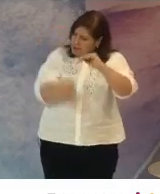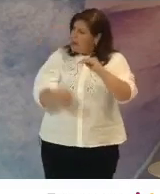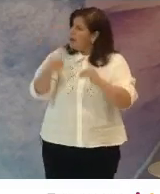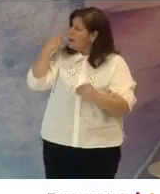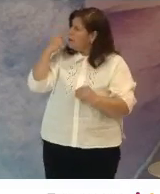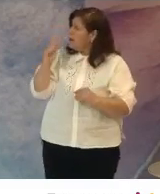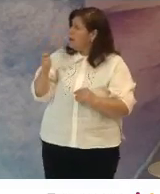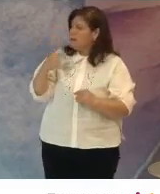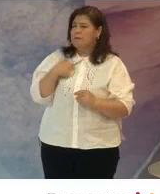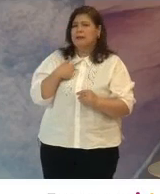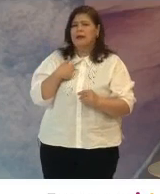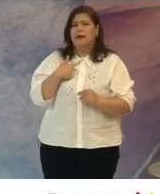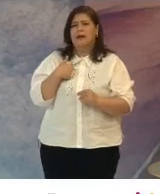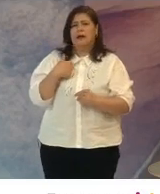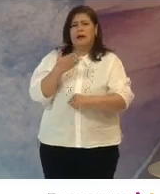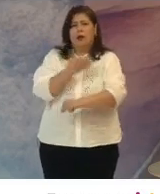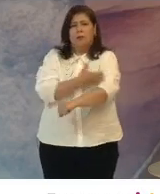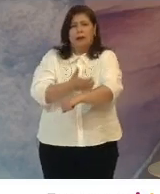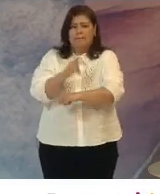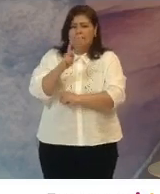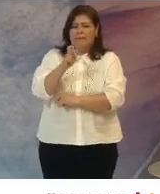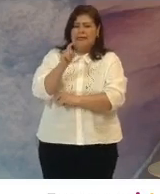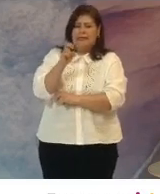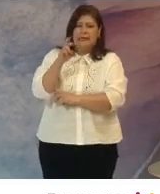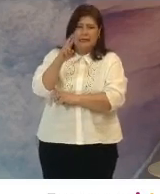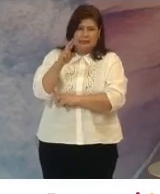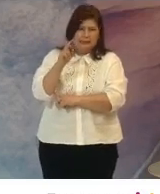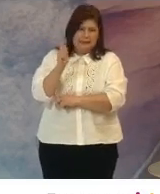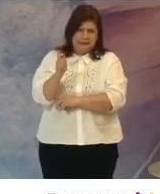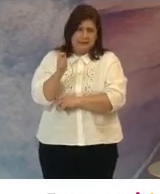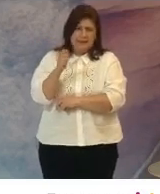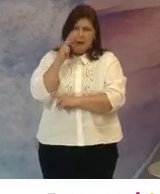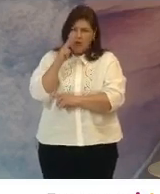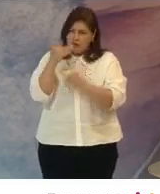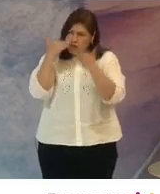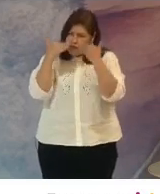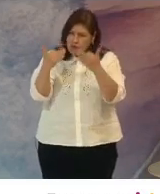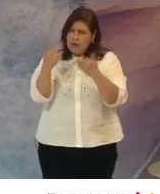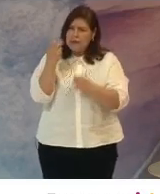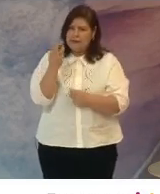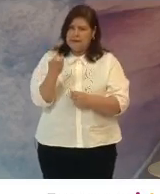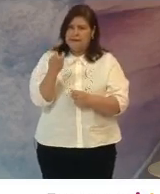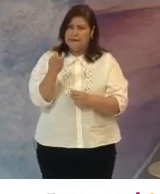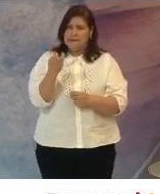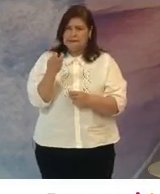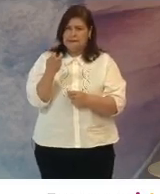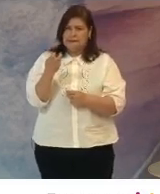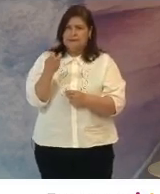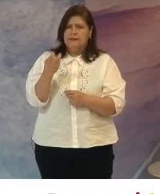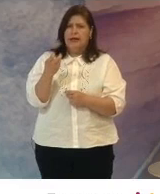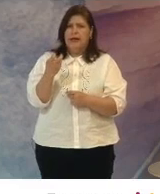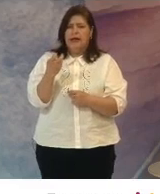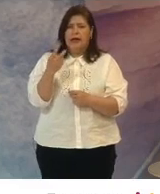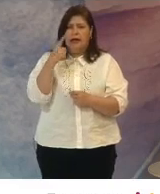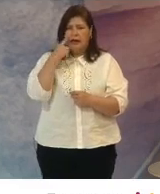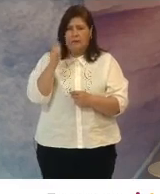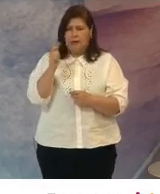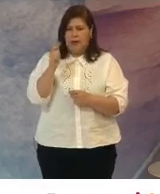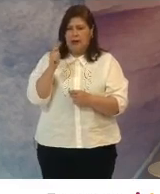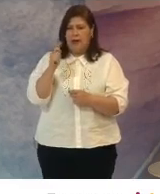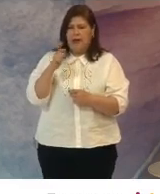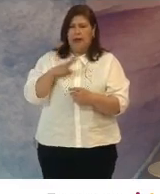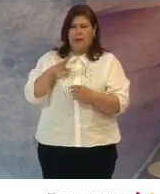mi colega Peter Senge vio aquí en el Presencing Institute